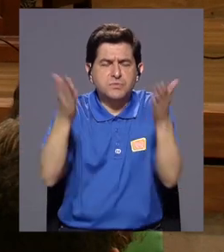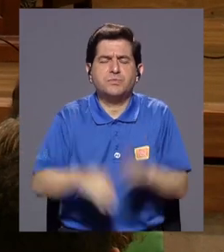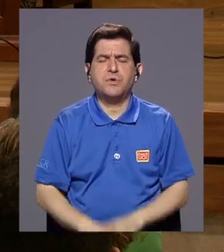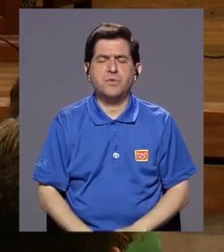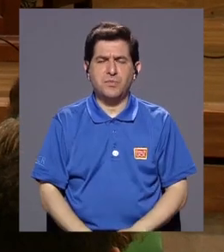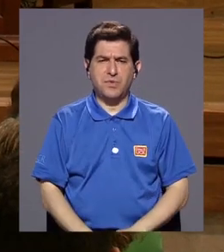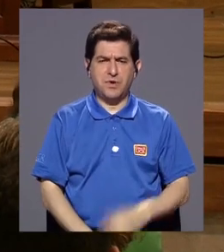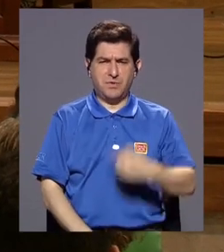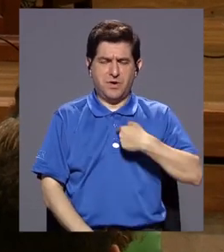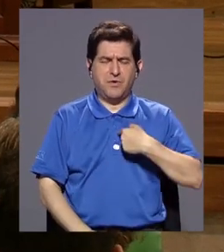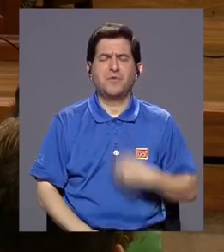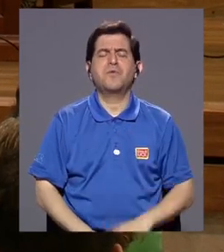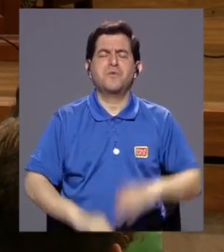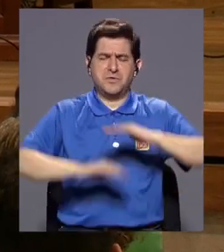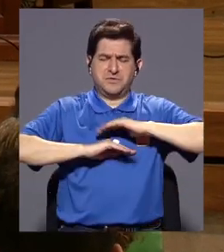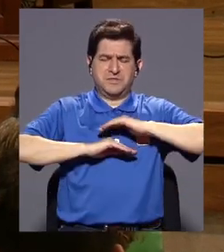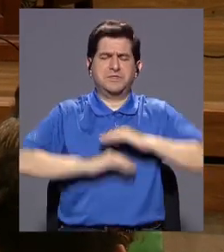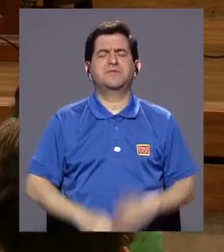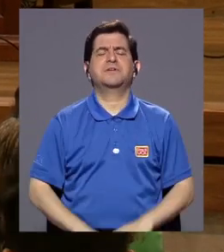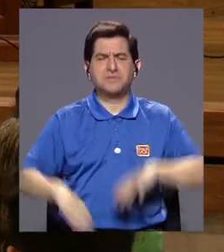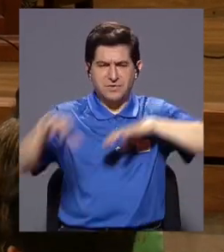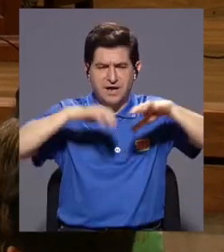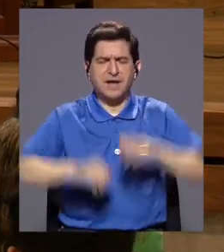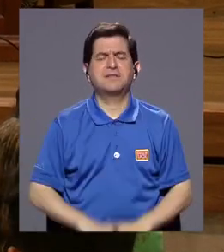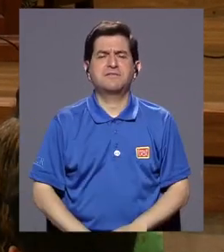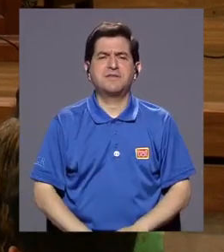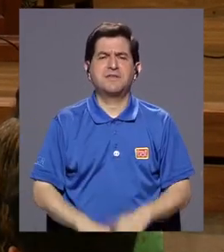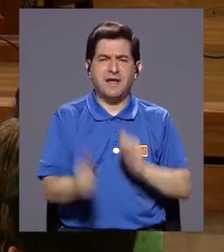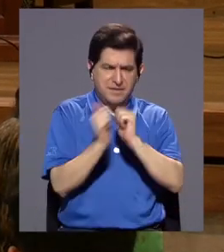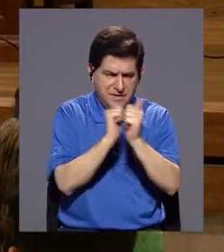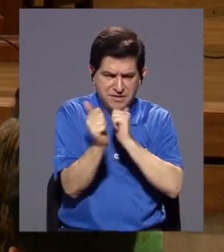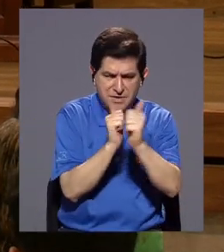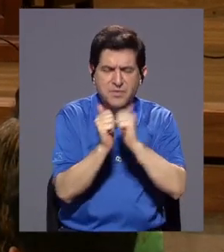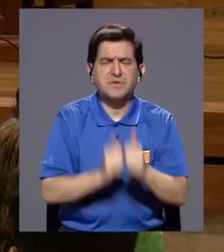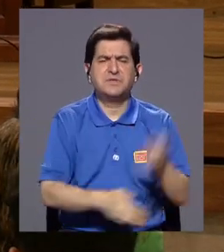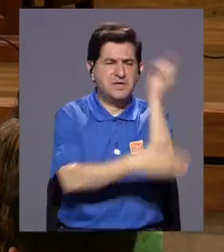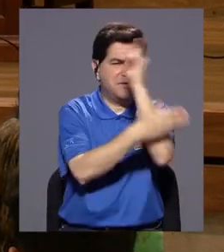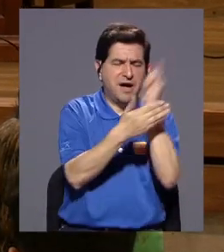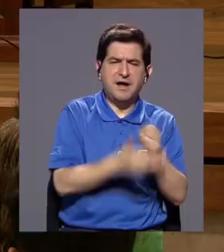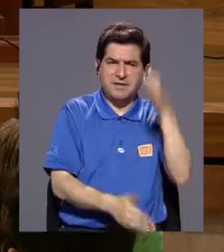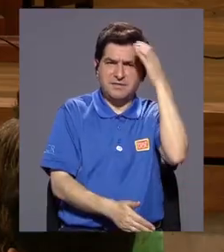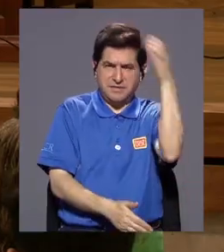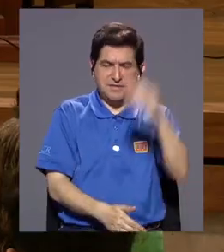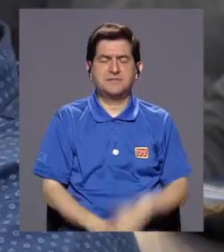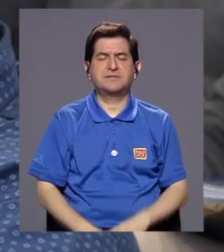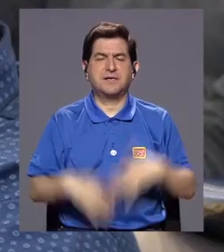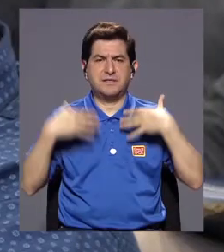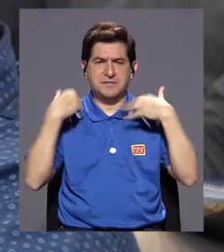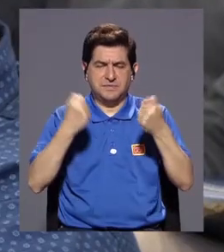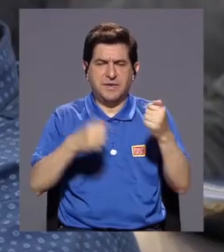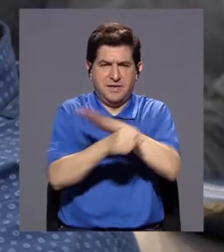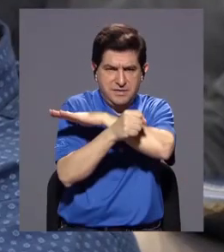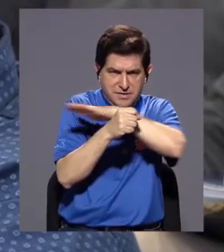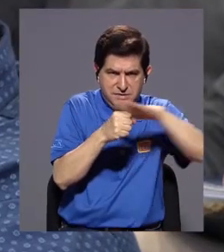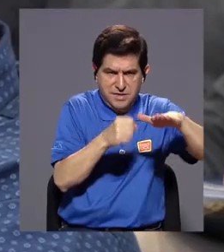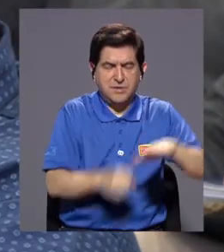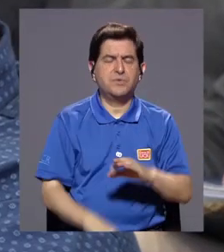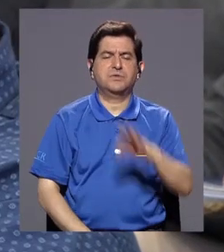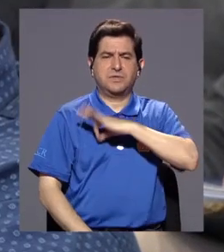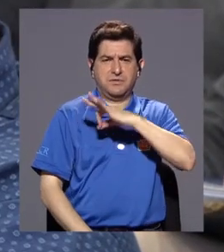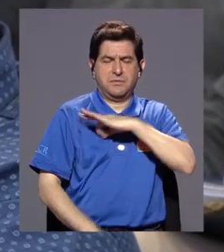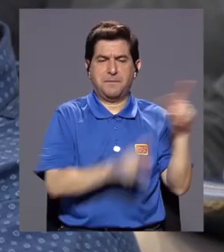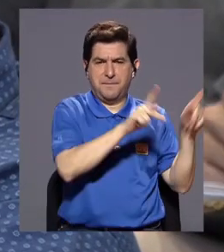recreativas, deportivas, artísticas y culturales en pro de la salud integral y bienestar de las personas que conforman la